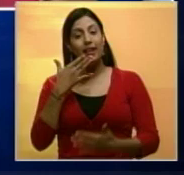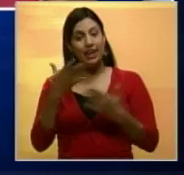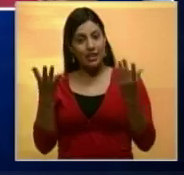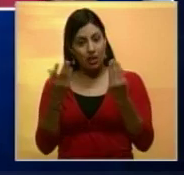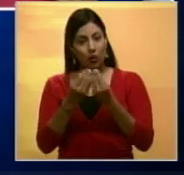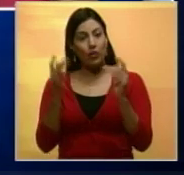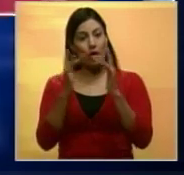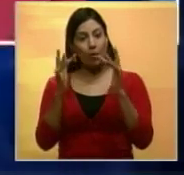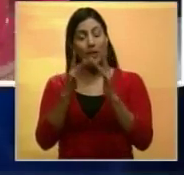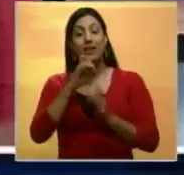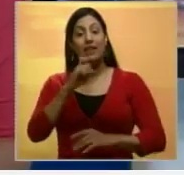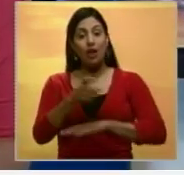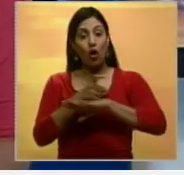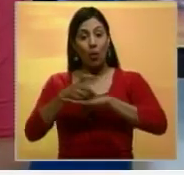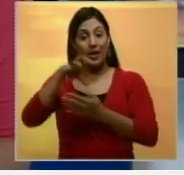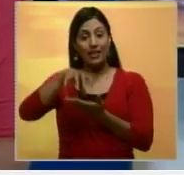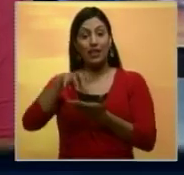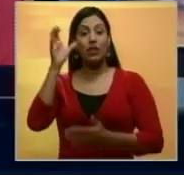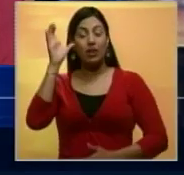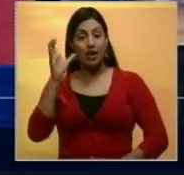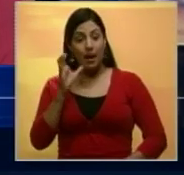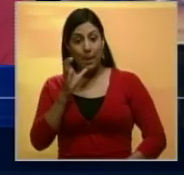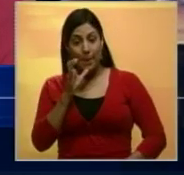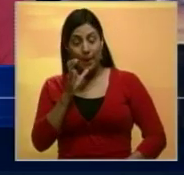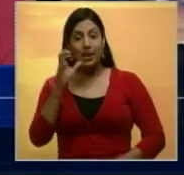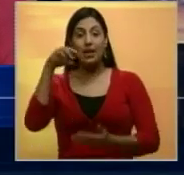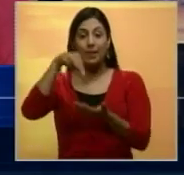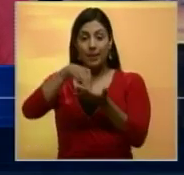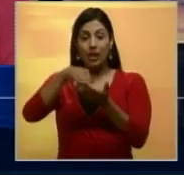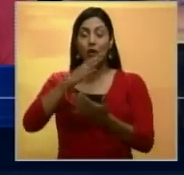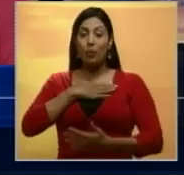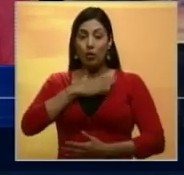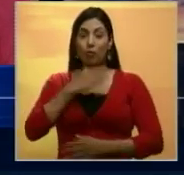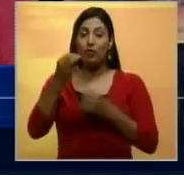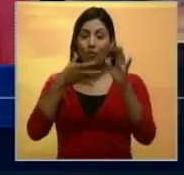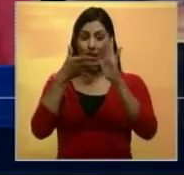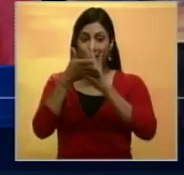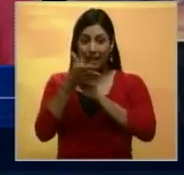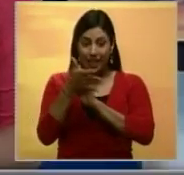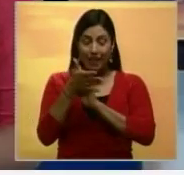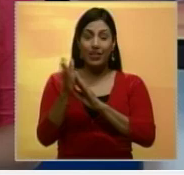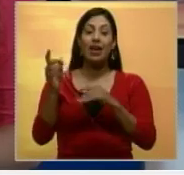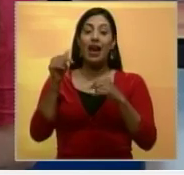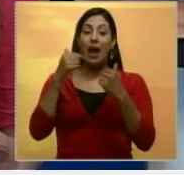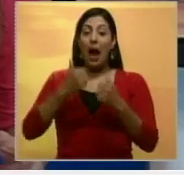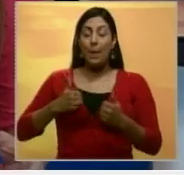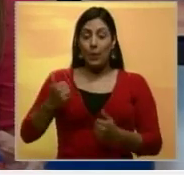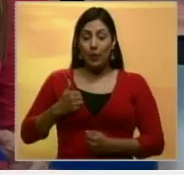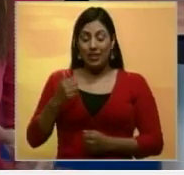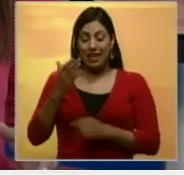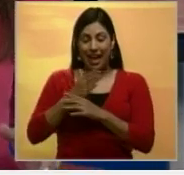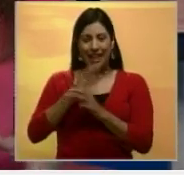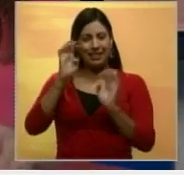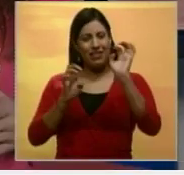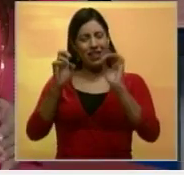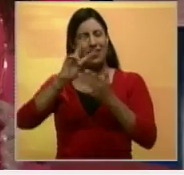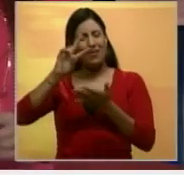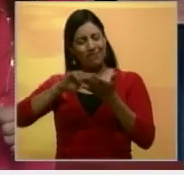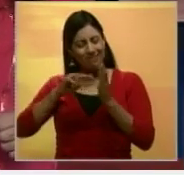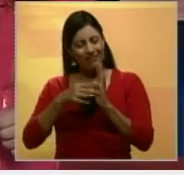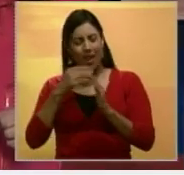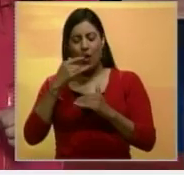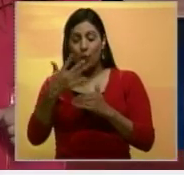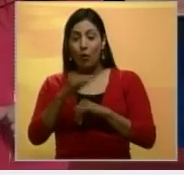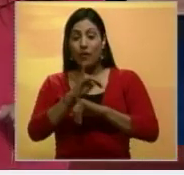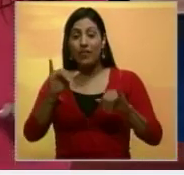por el contacto. El gobernador del estado Miranda, Enrique Capriles Radonsky, ofrece declaraciones a propósito de las expectativas de los venezolanos a pocas